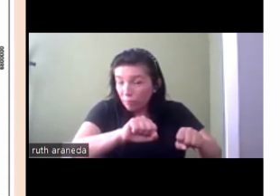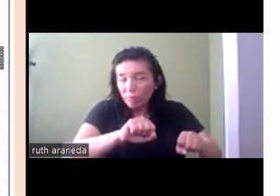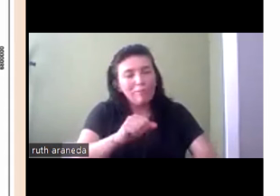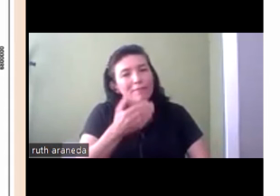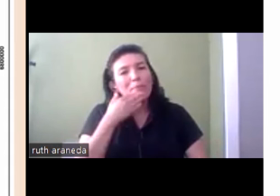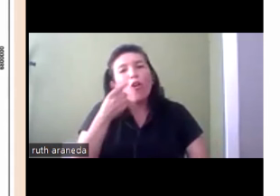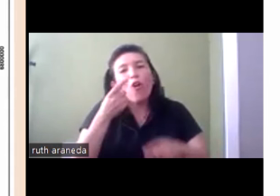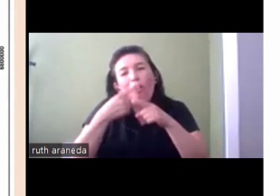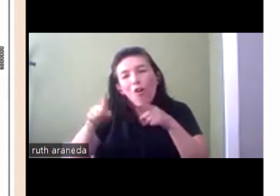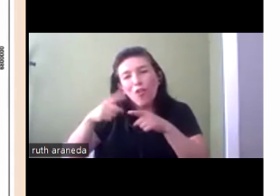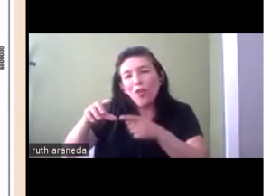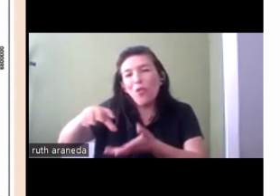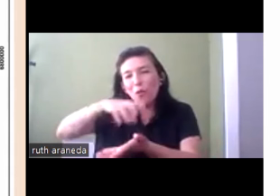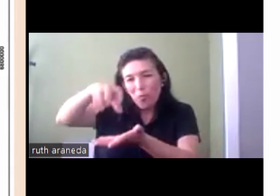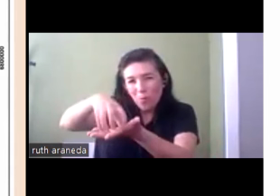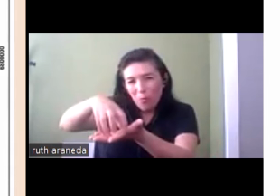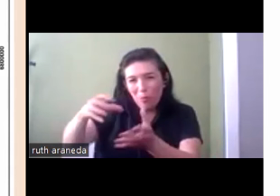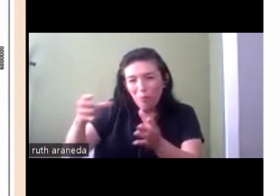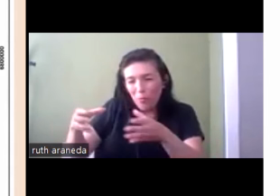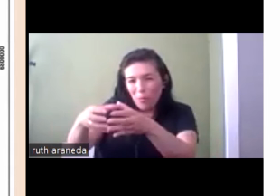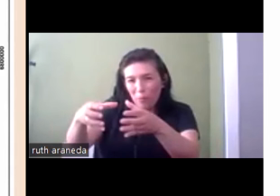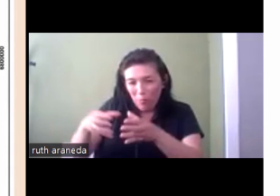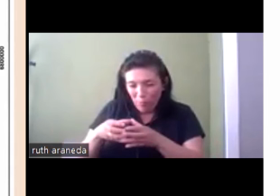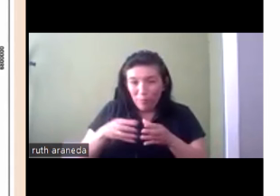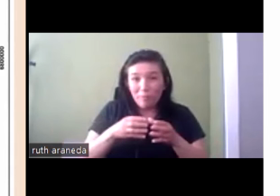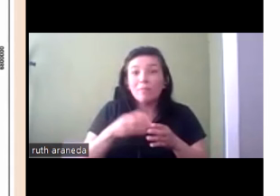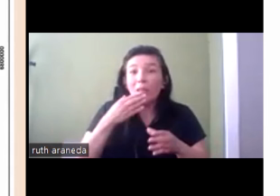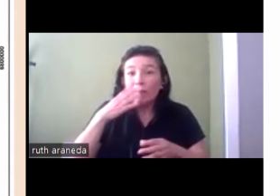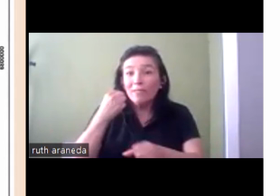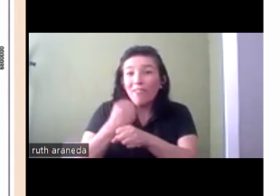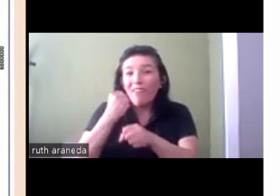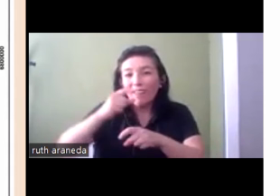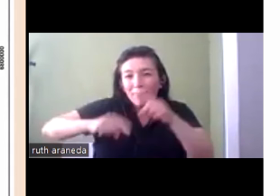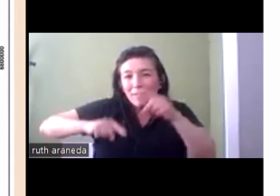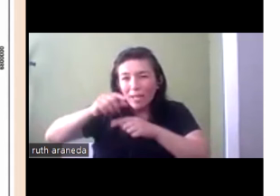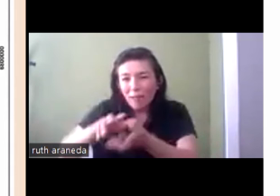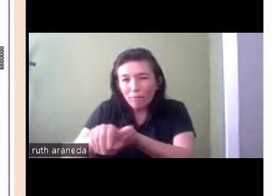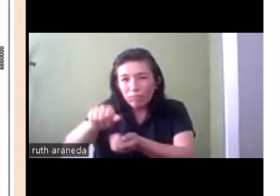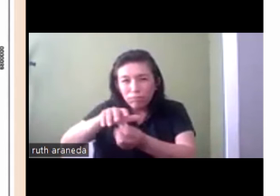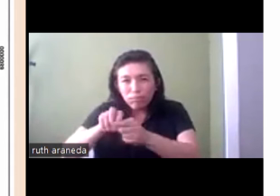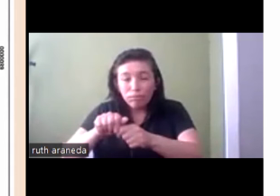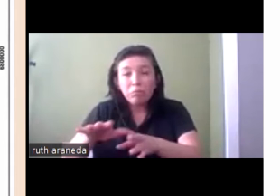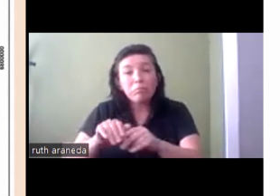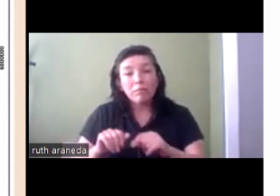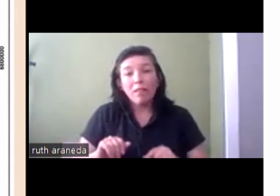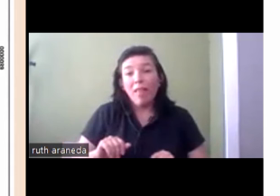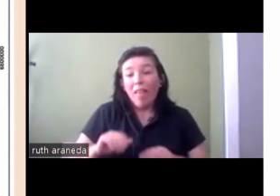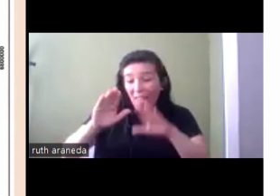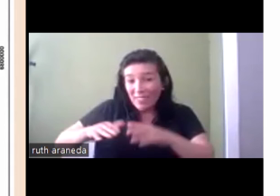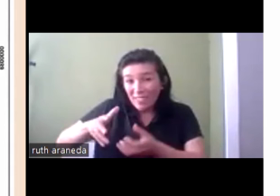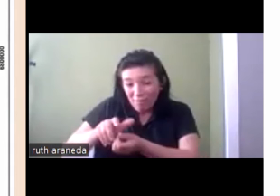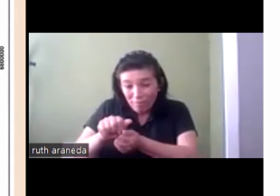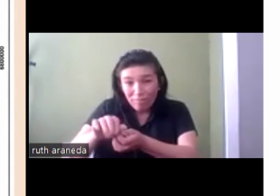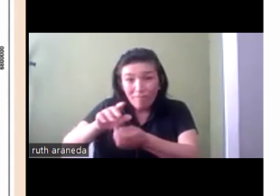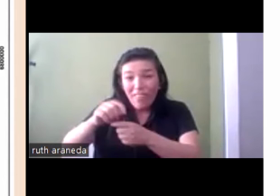con otro tipo de poblaciones. Estas poblaciones también tienen su alfarería. Hay que destacar que muchas veces esta alfarería de